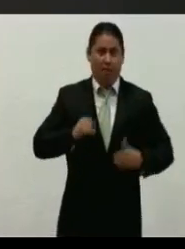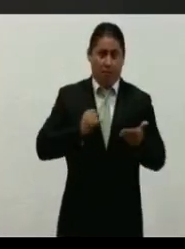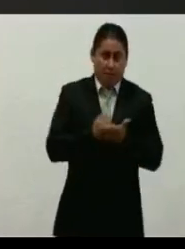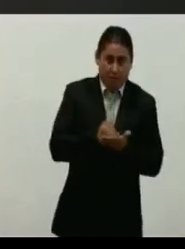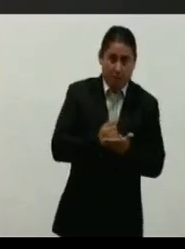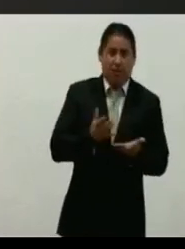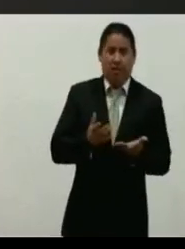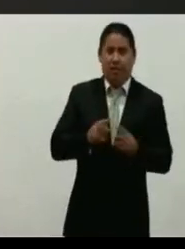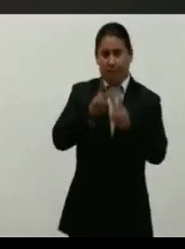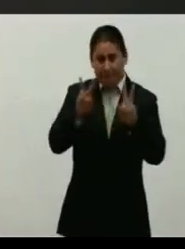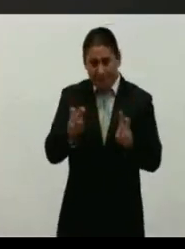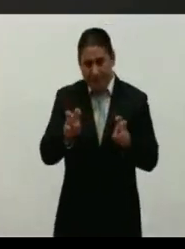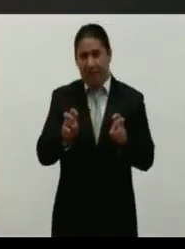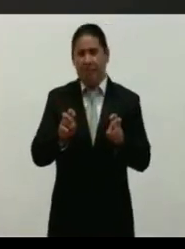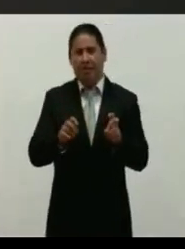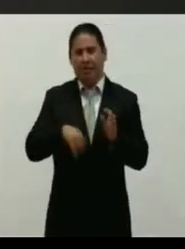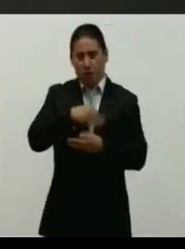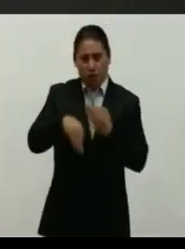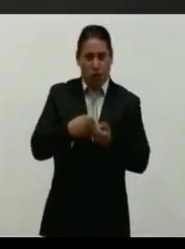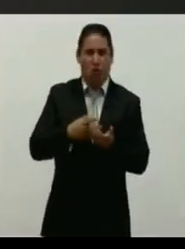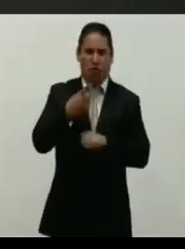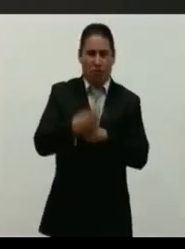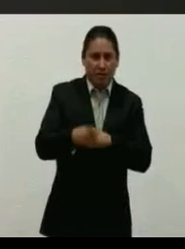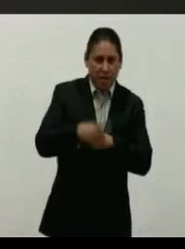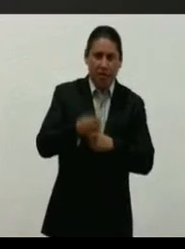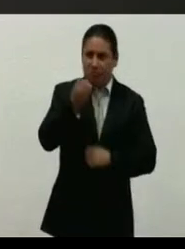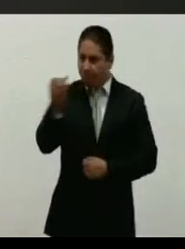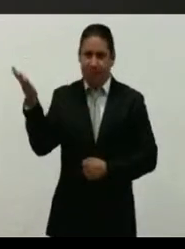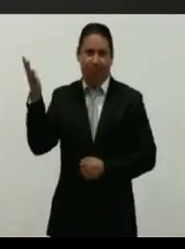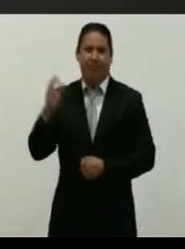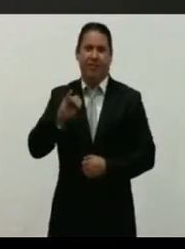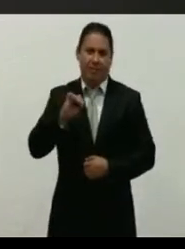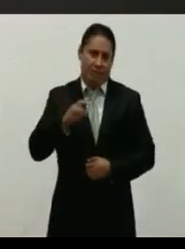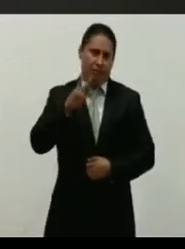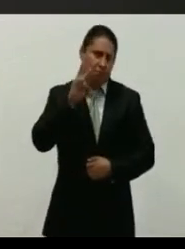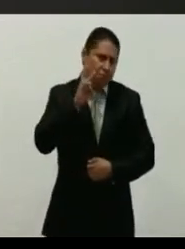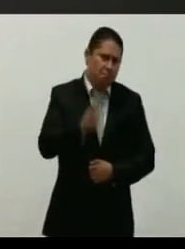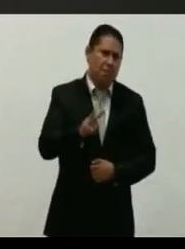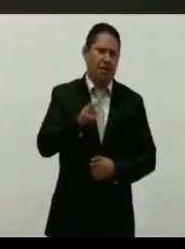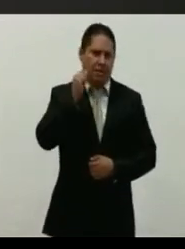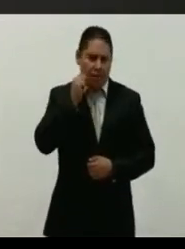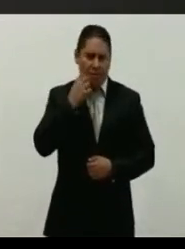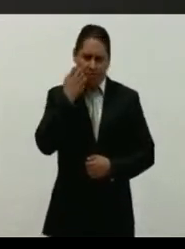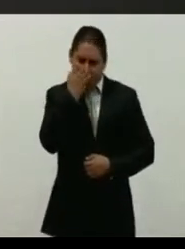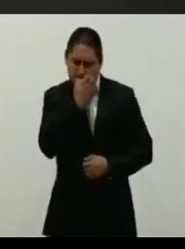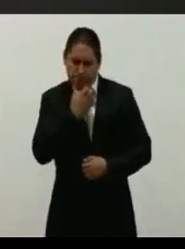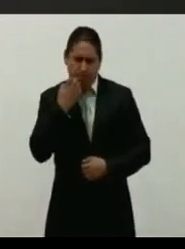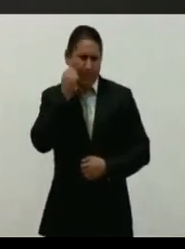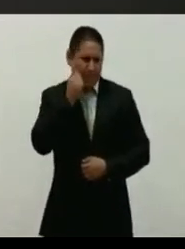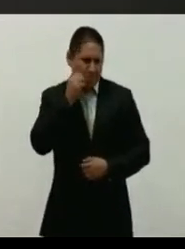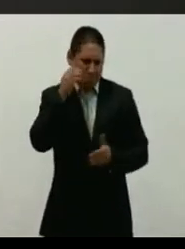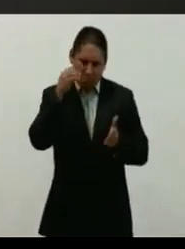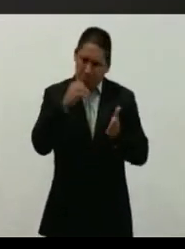decisiones, temas y situaciones que afectan a la mayoría debieron ser analizadas con detenimiento y